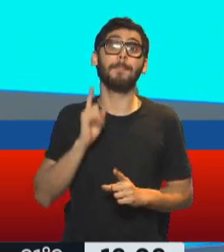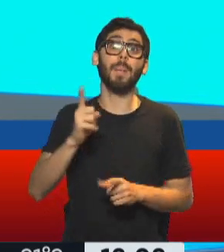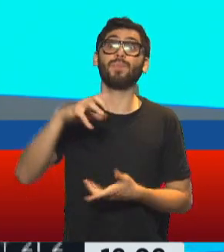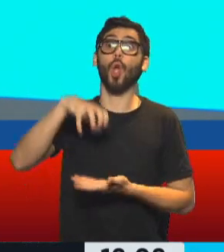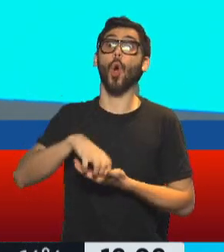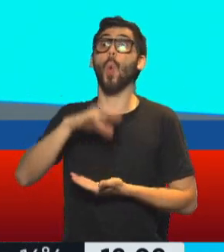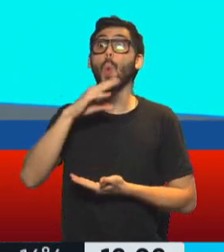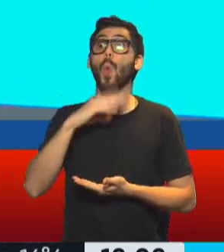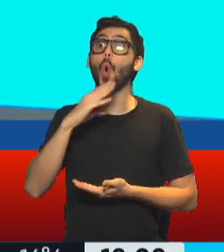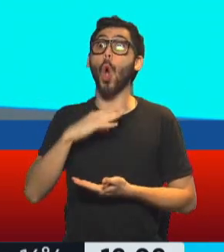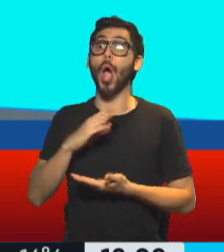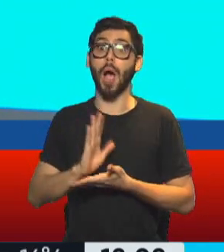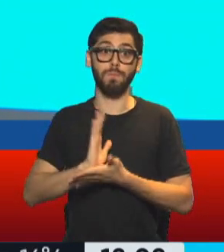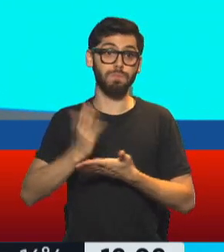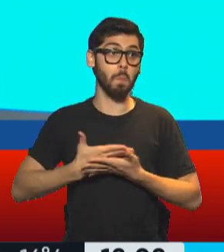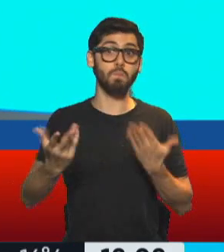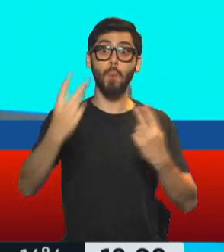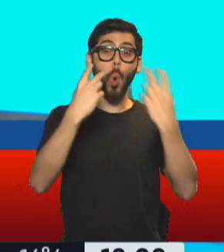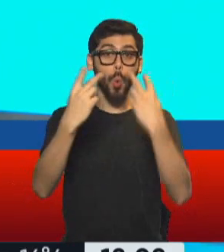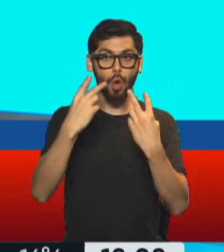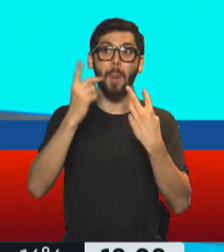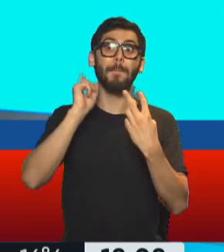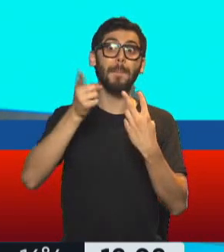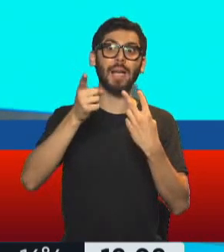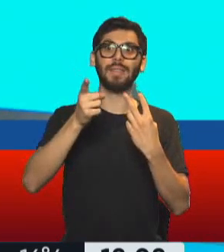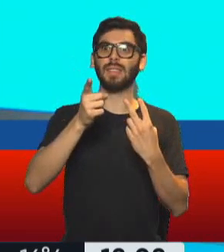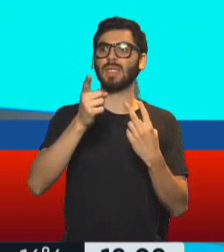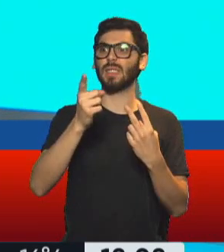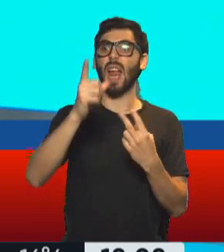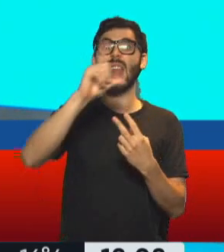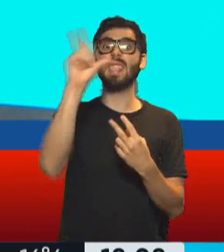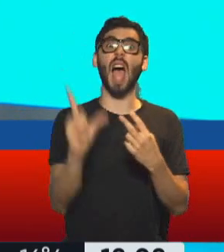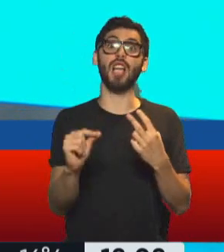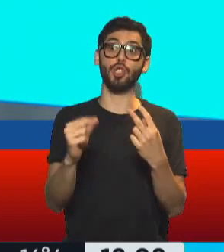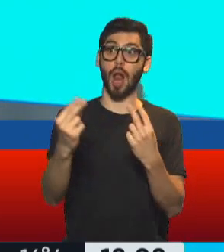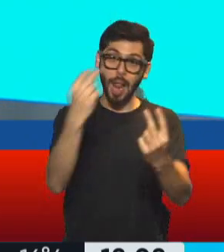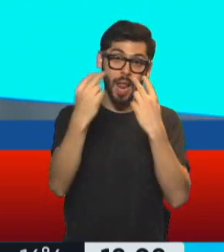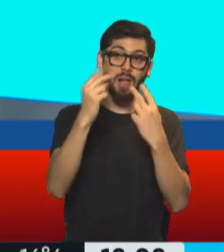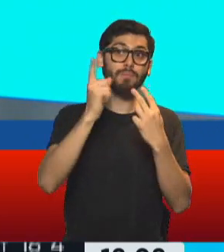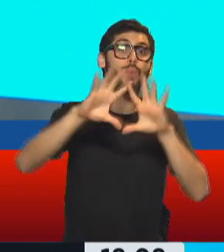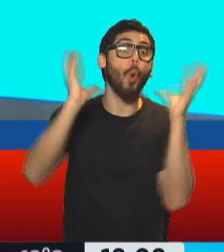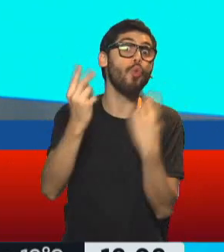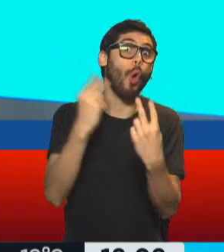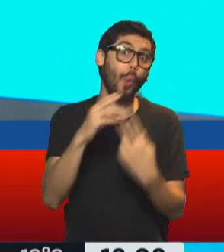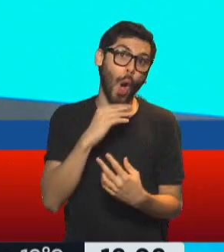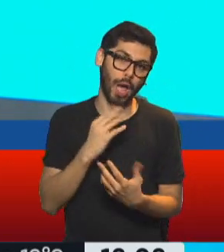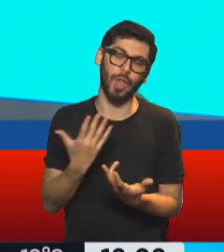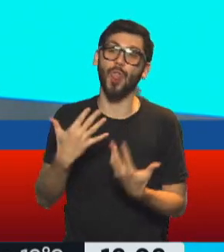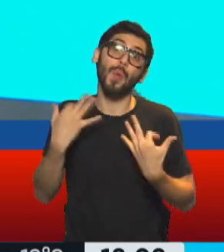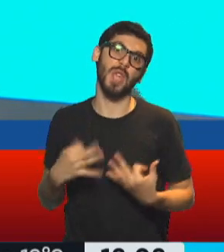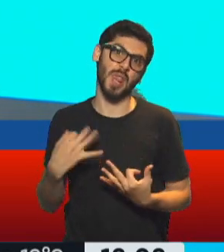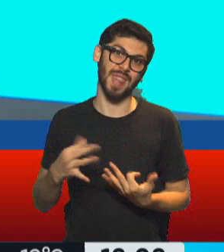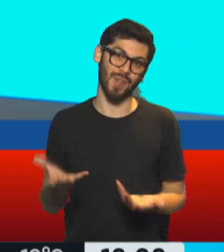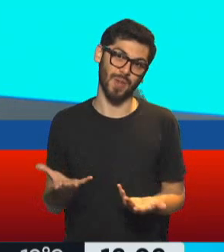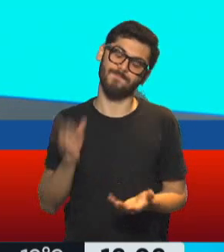es un plantel público que además tiene una repercusión no solo nacional, sino internacional de esta situación. Ya compartimos la